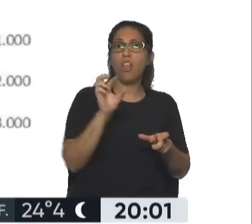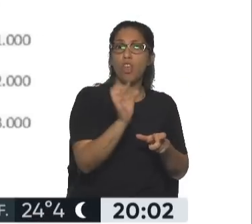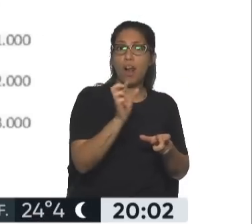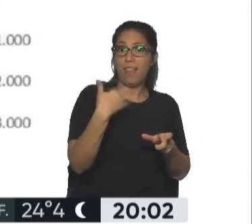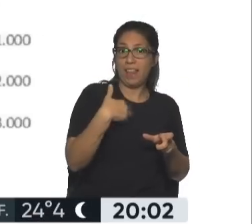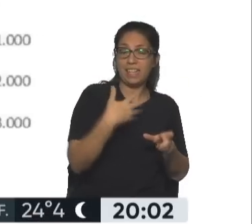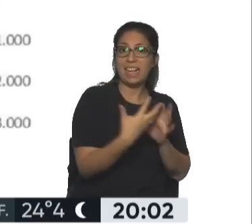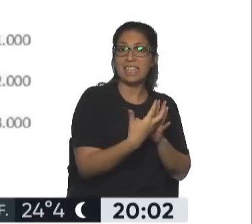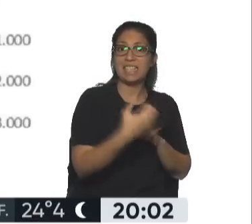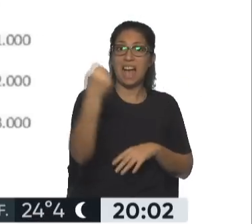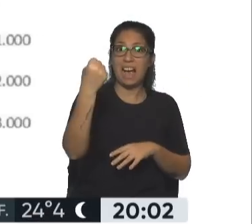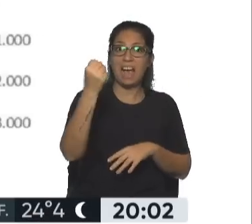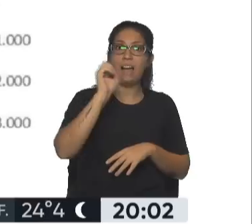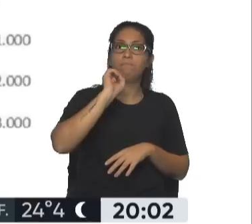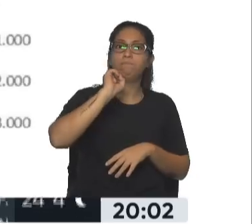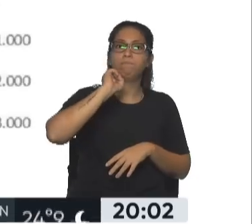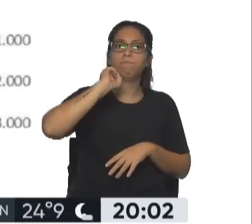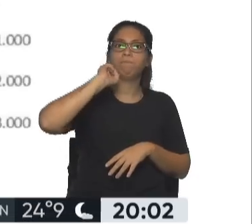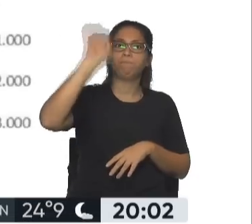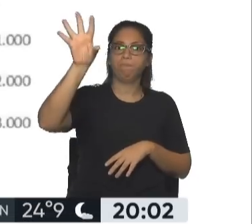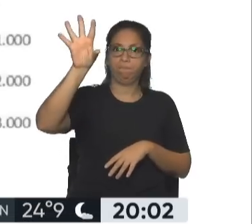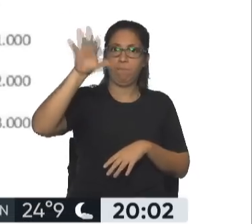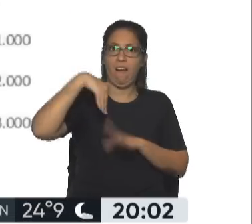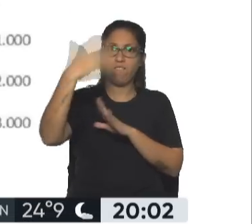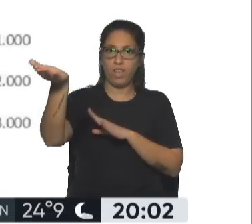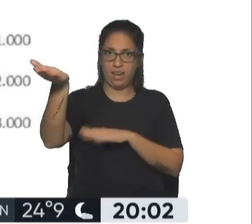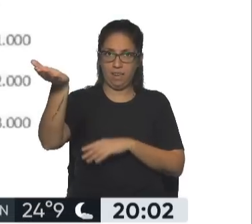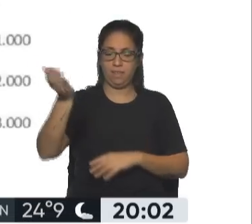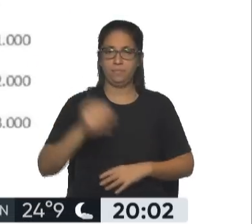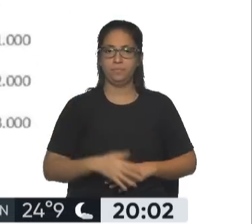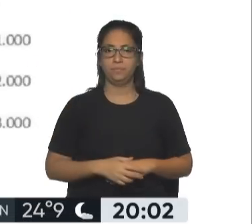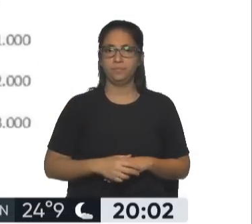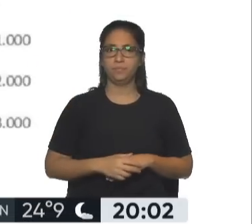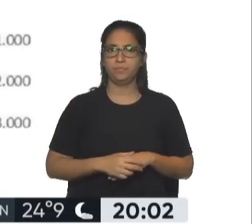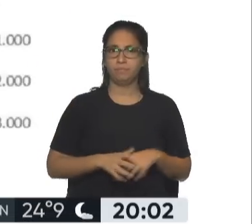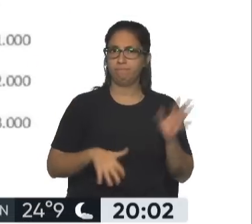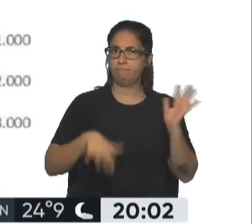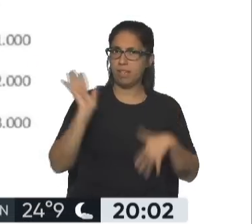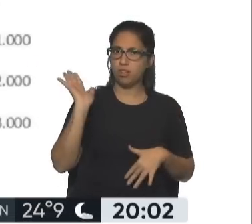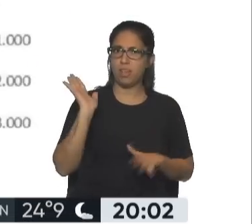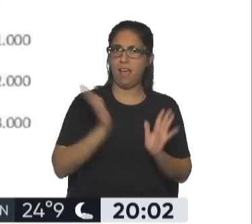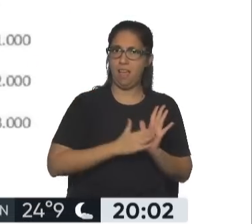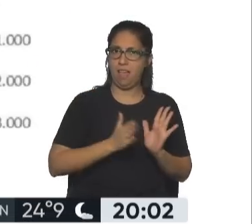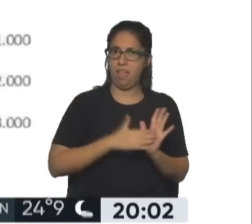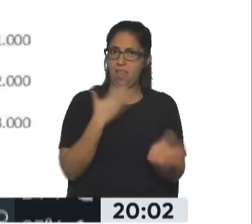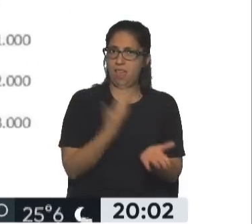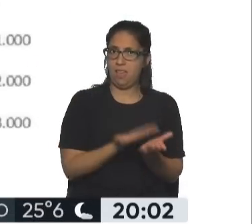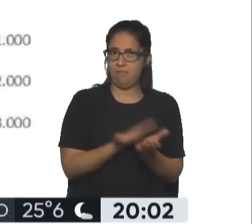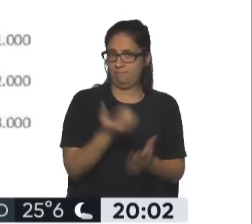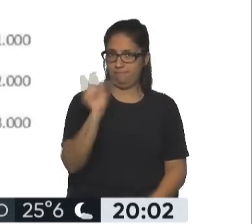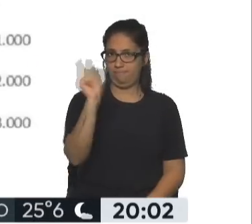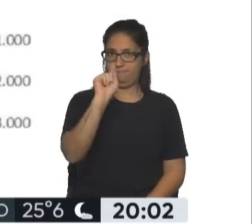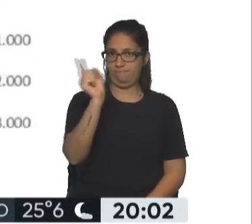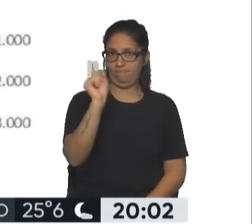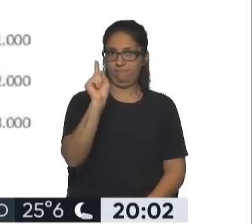Argentina y forma activos en el exterior. La mayoría no son del todo declarados porque muchas veces son